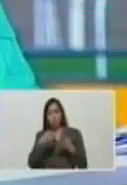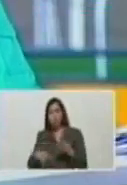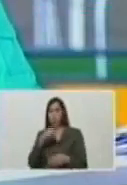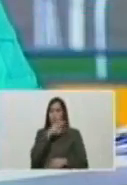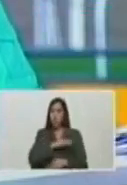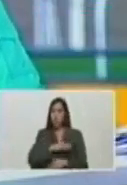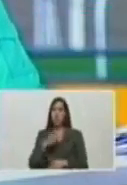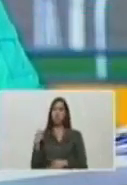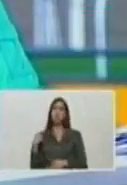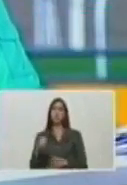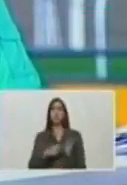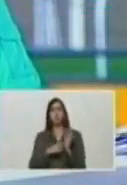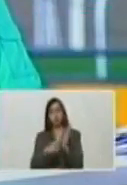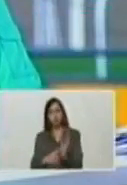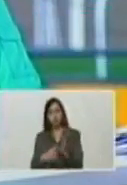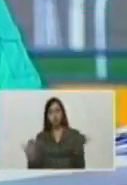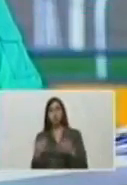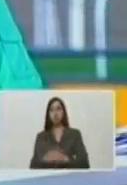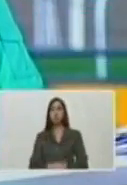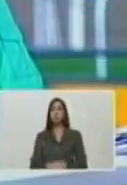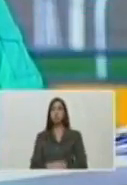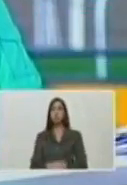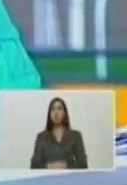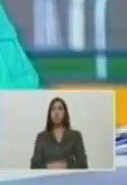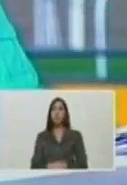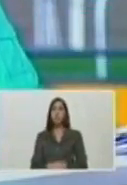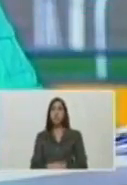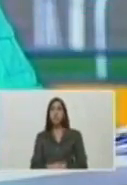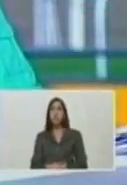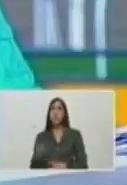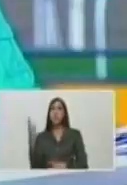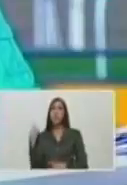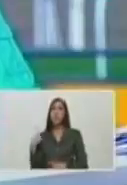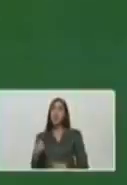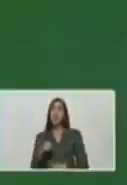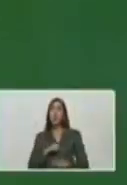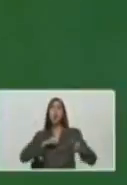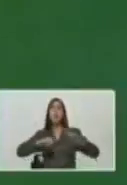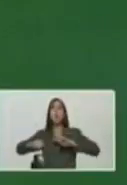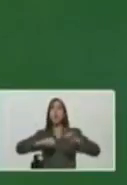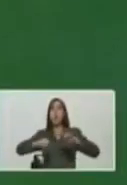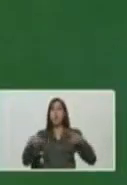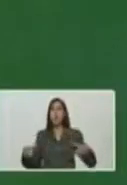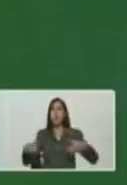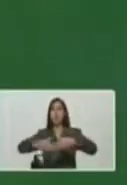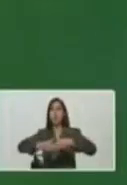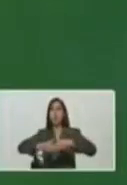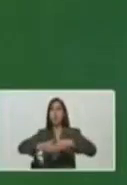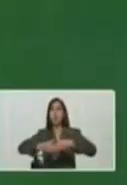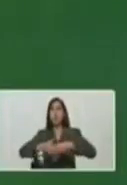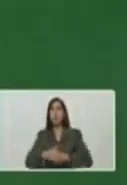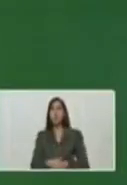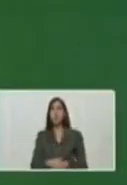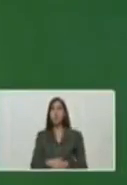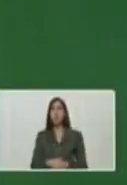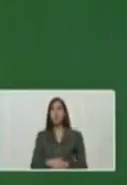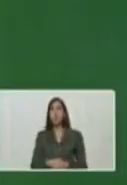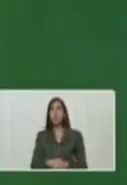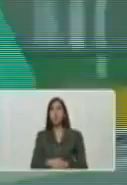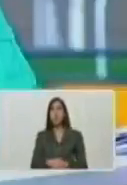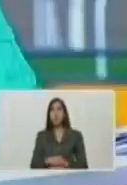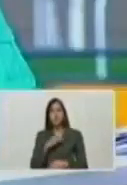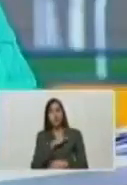las grandes misiones, ¿verdad? Tenemos el movimiento Somos Venezuela, ¿ah? La